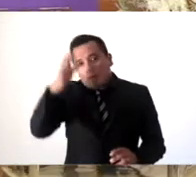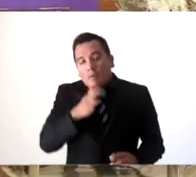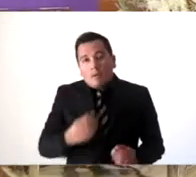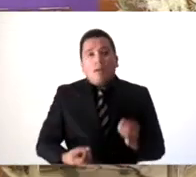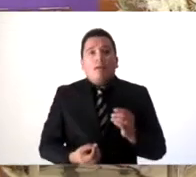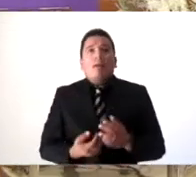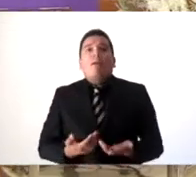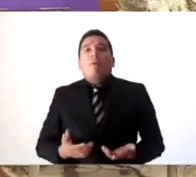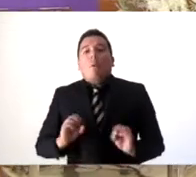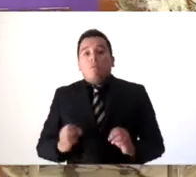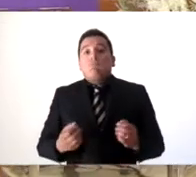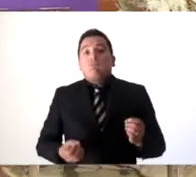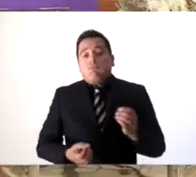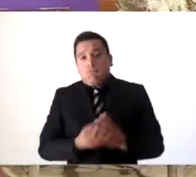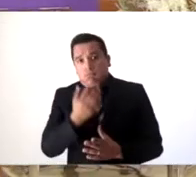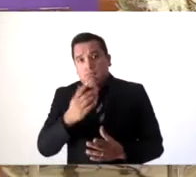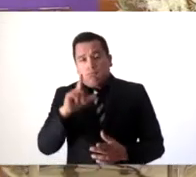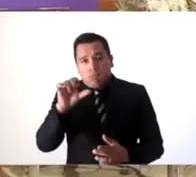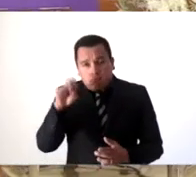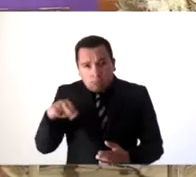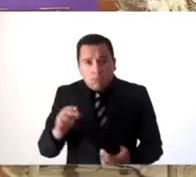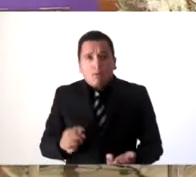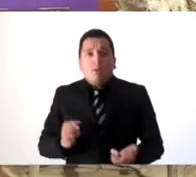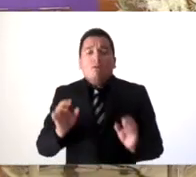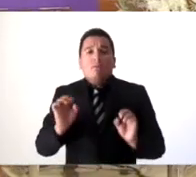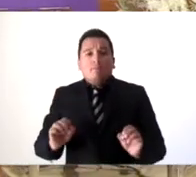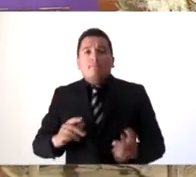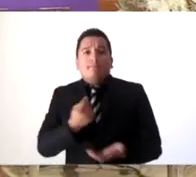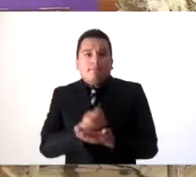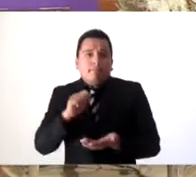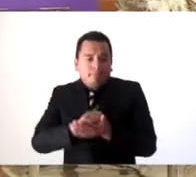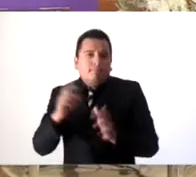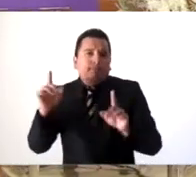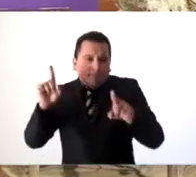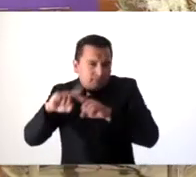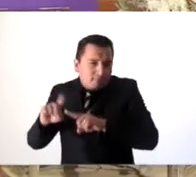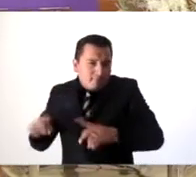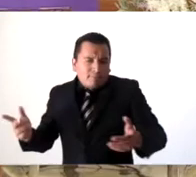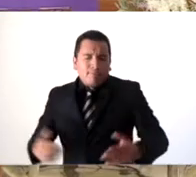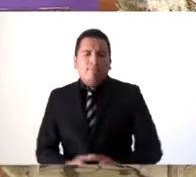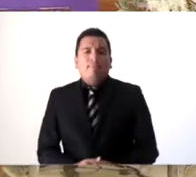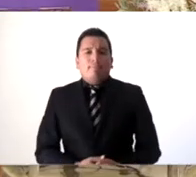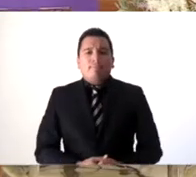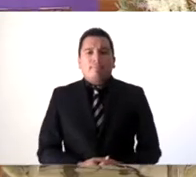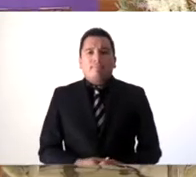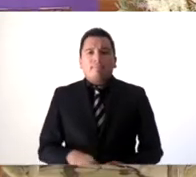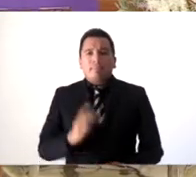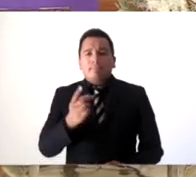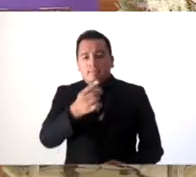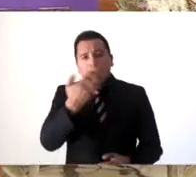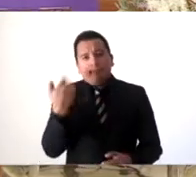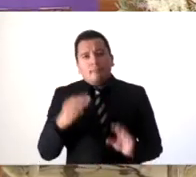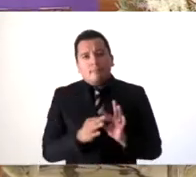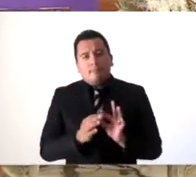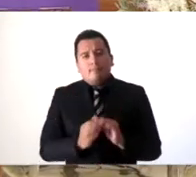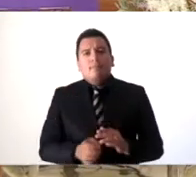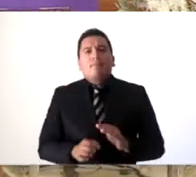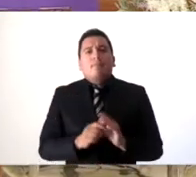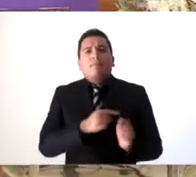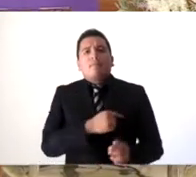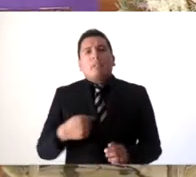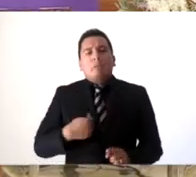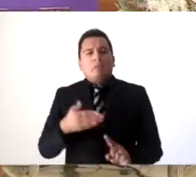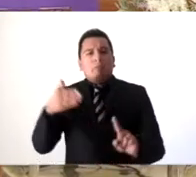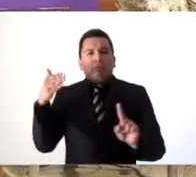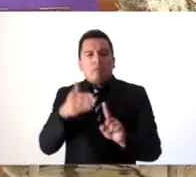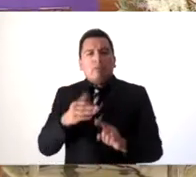de Nuevo León, de Tamaulipas. Y ahorita mencionaste algo muy importante, y porque es parte de la historia de